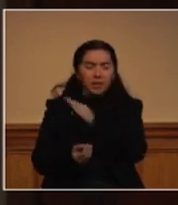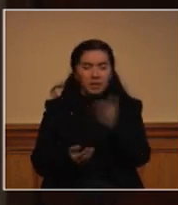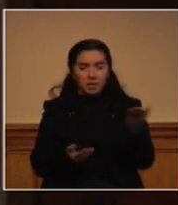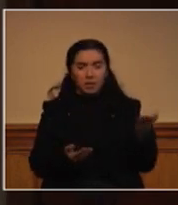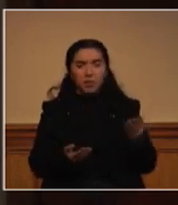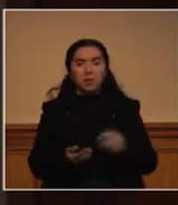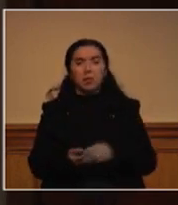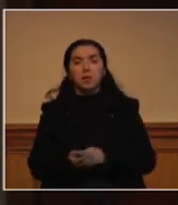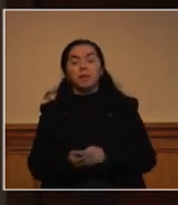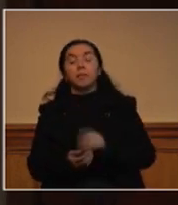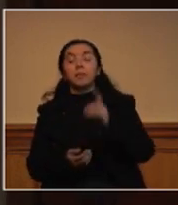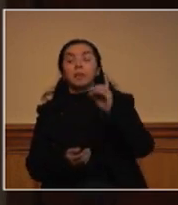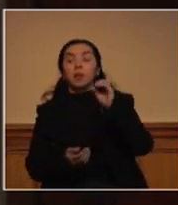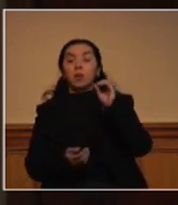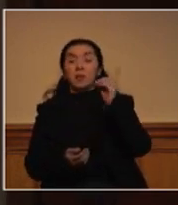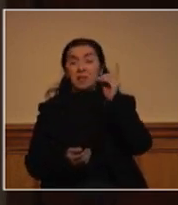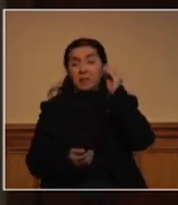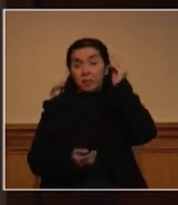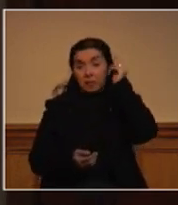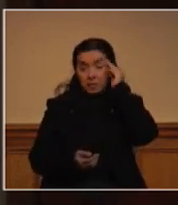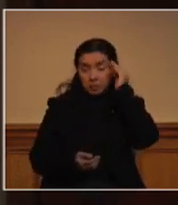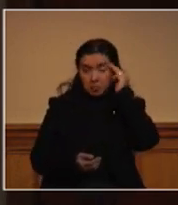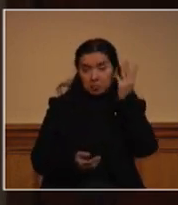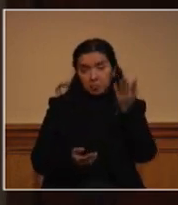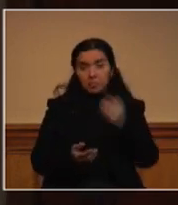con discapacidad intelectual.